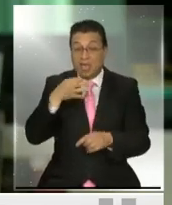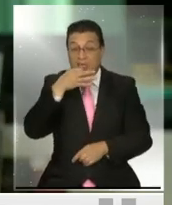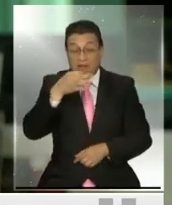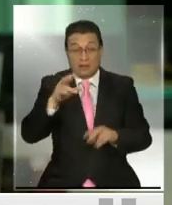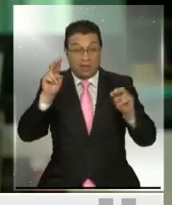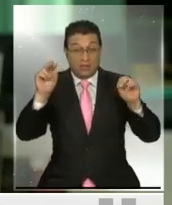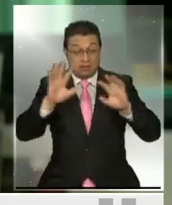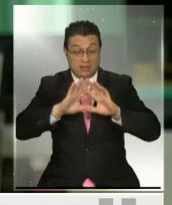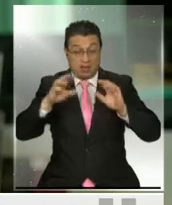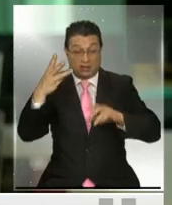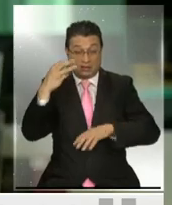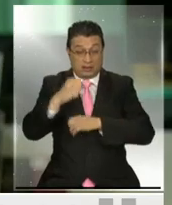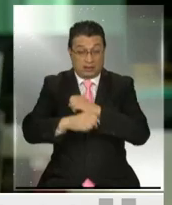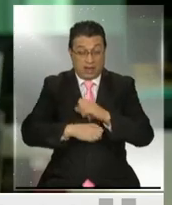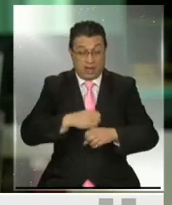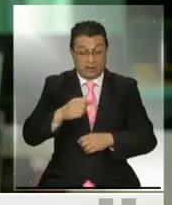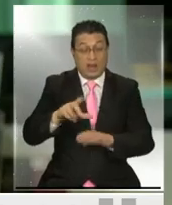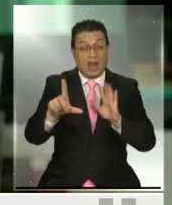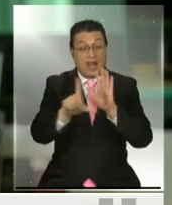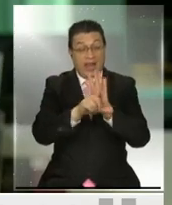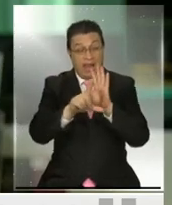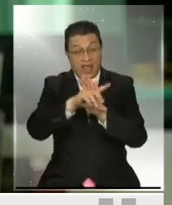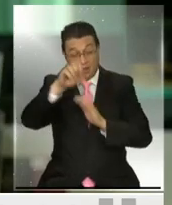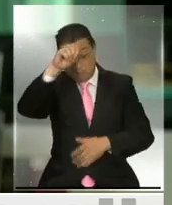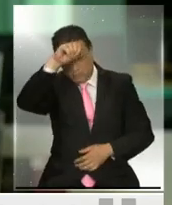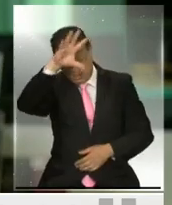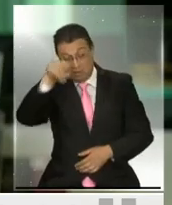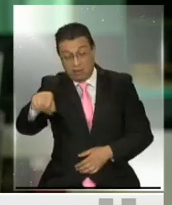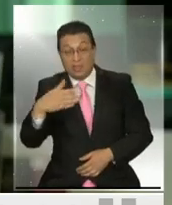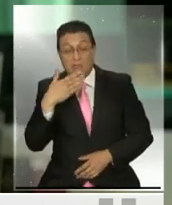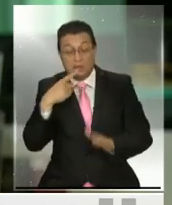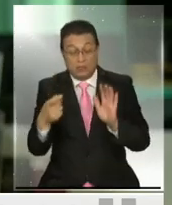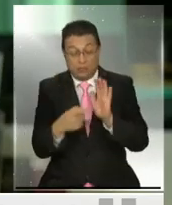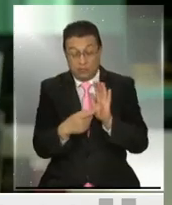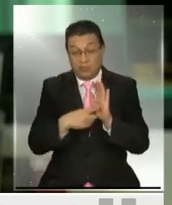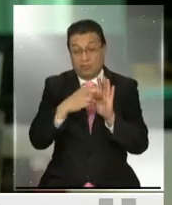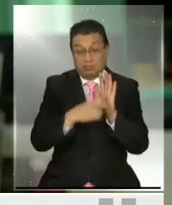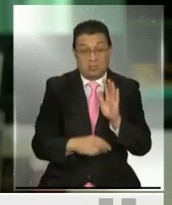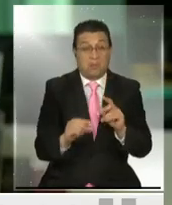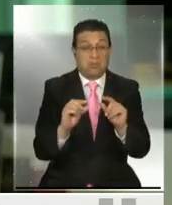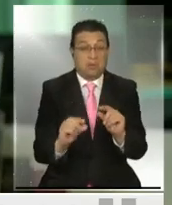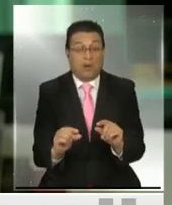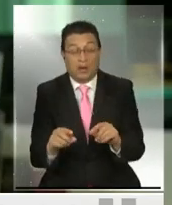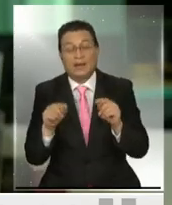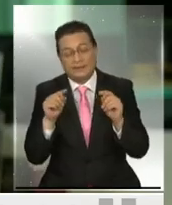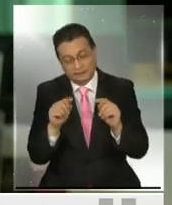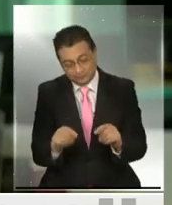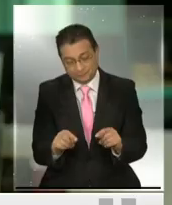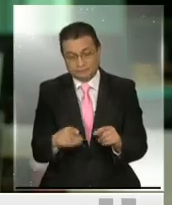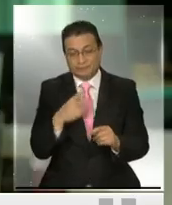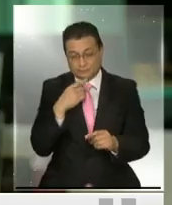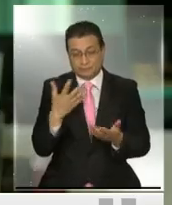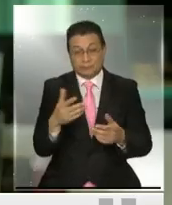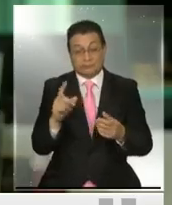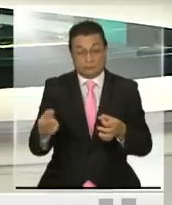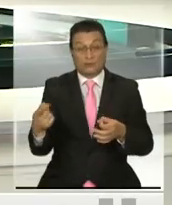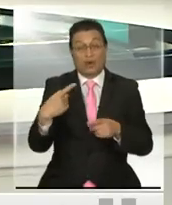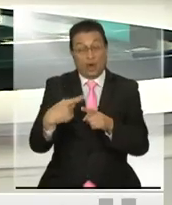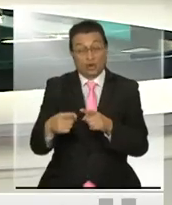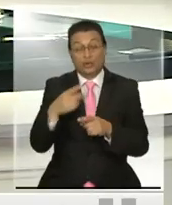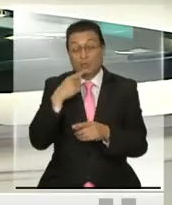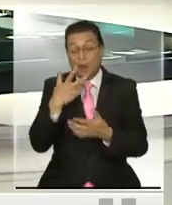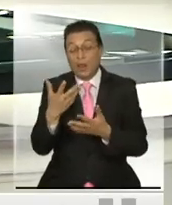nada estos últimos 30 años hay un royalty webber en la minería pero muy menor entonces hay toda una definición en torno a eso pero el tema de la matriz productiva